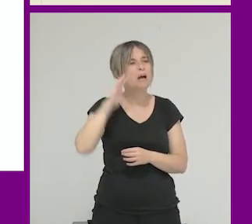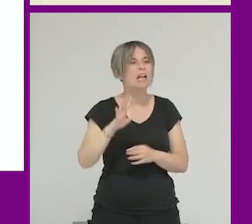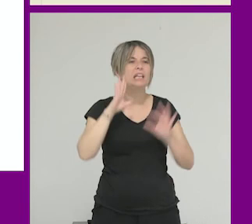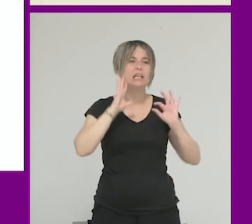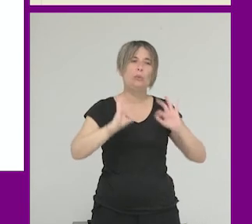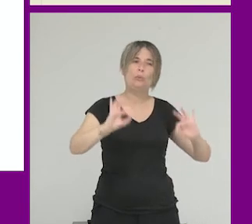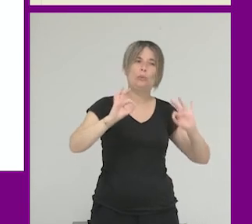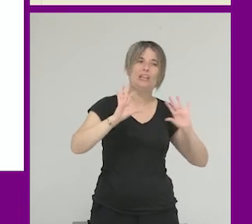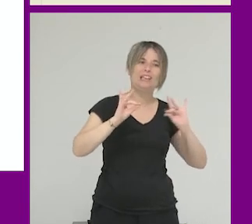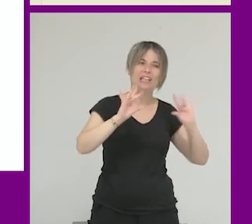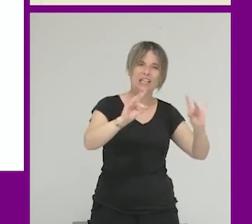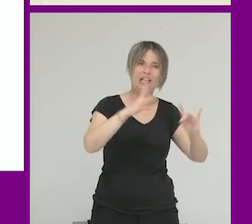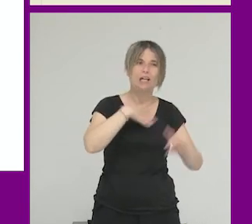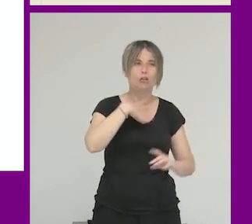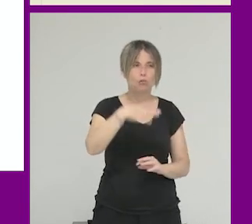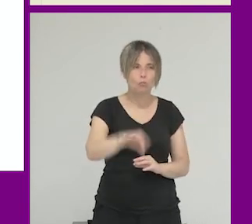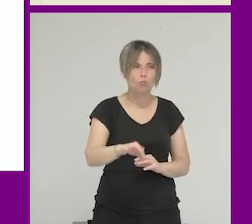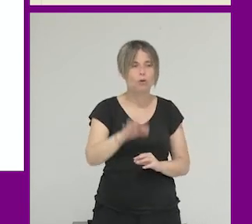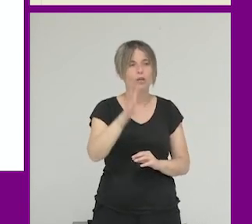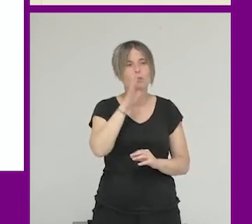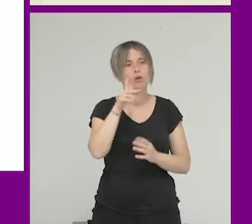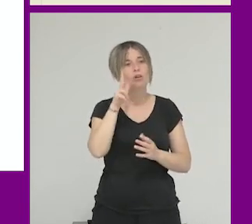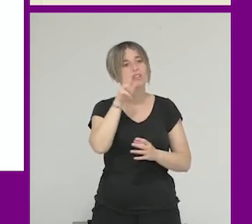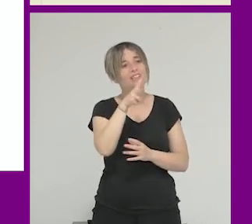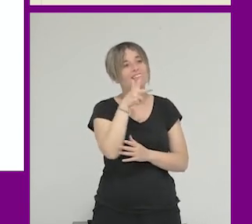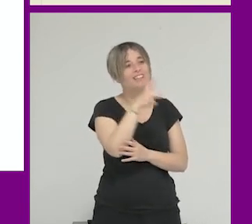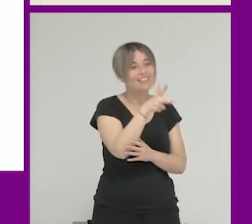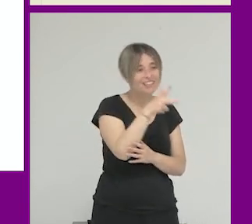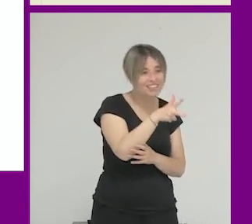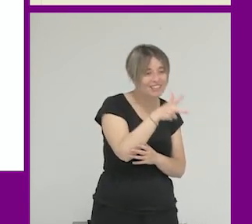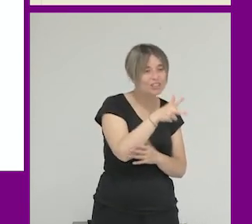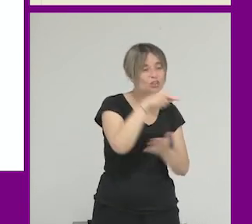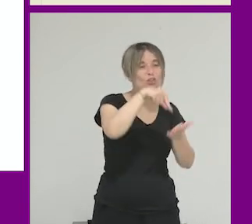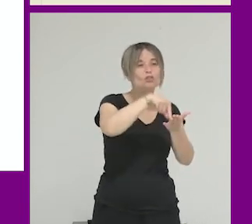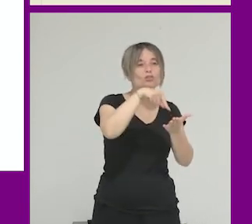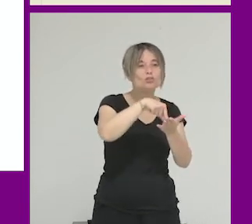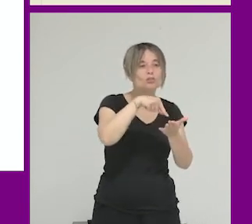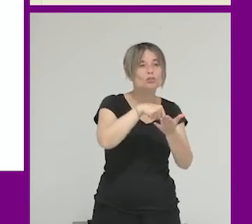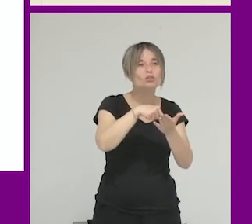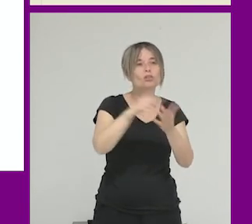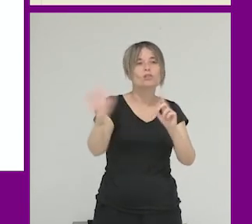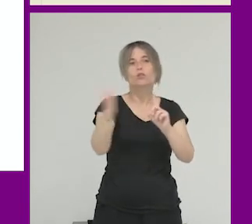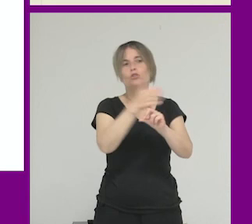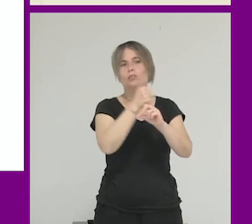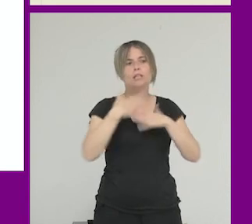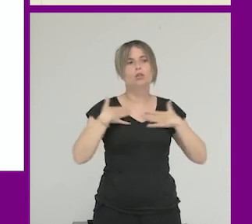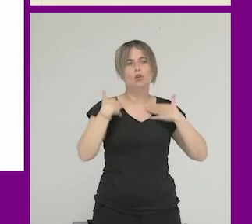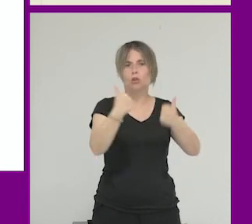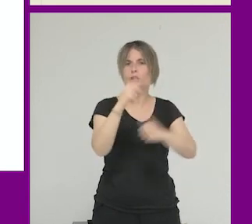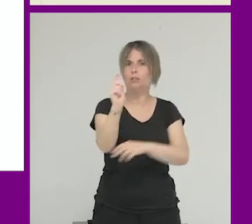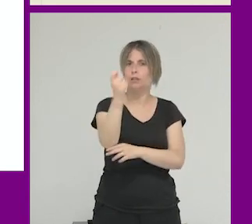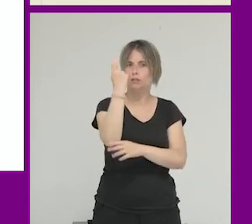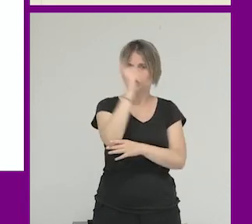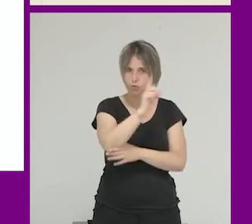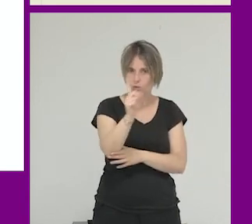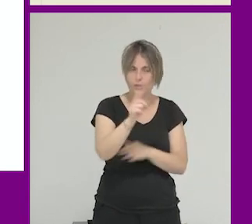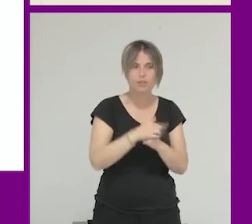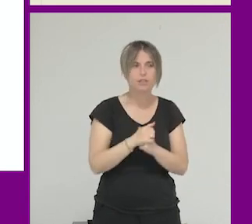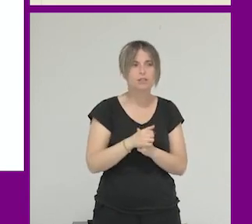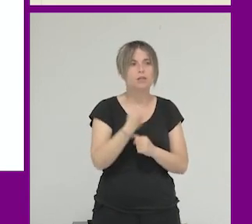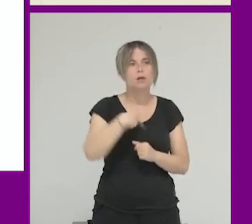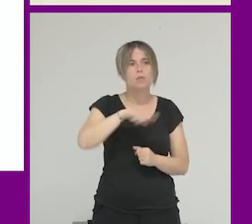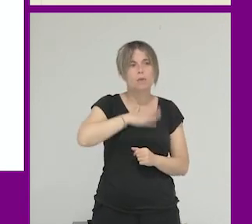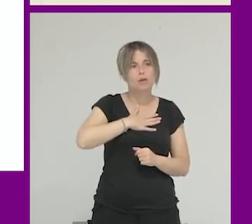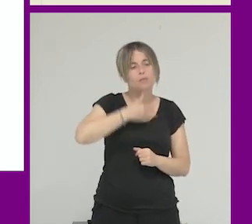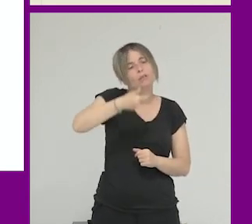ze ematen du eskubidea den heinean, orduan edo zer egin aldot lortzeko, ez? Eta orduan niretzako oso garrantzitsua